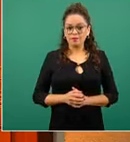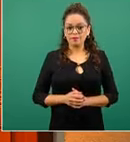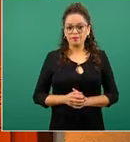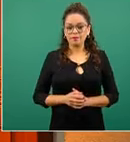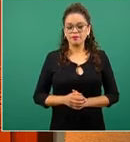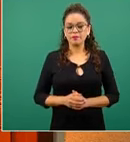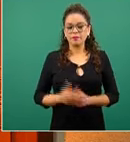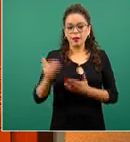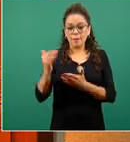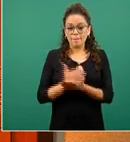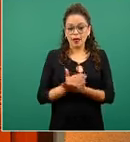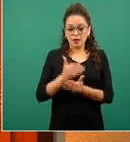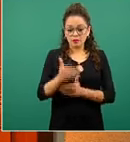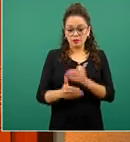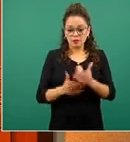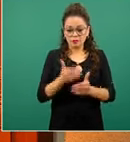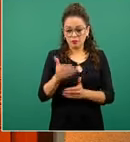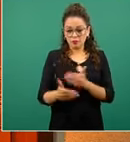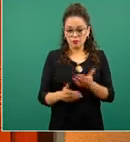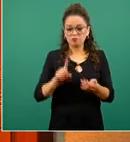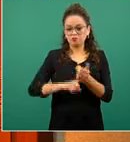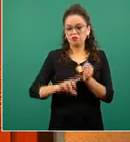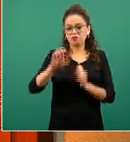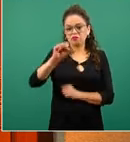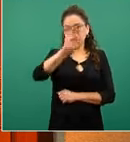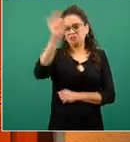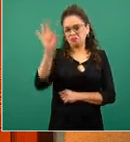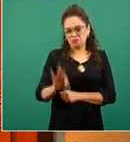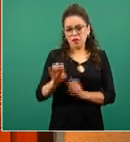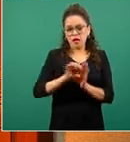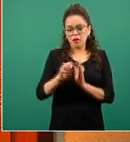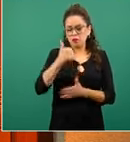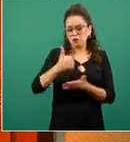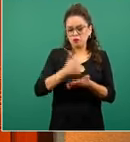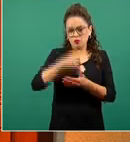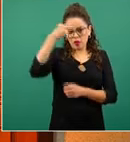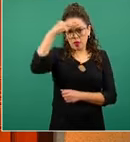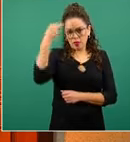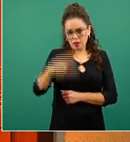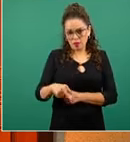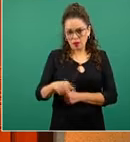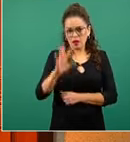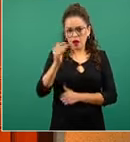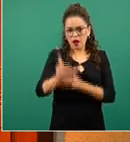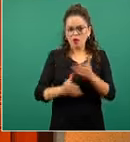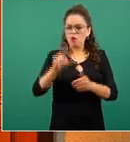tiene un avance del 60% y por ejemplo tenemos una Ciudad de México ya con un avance de un